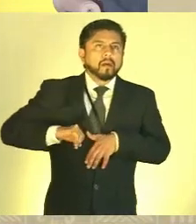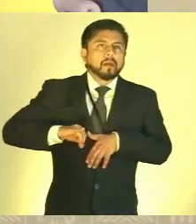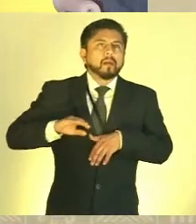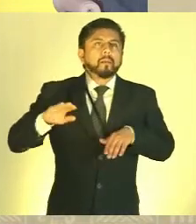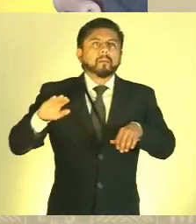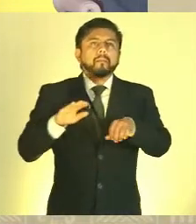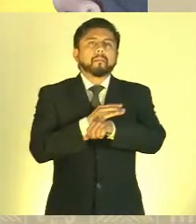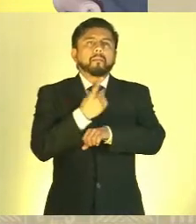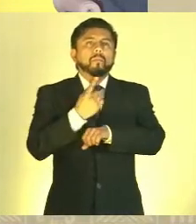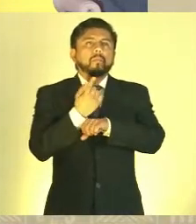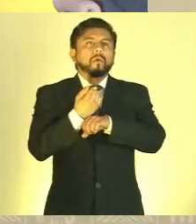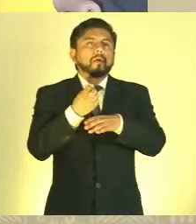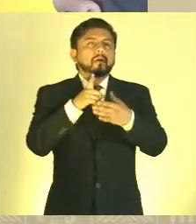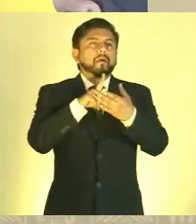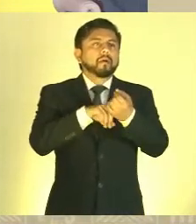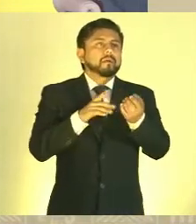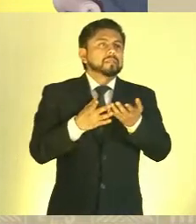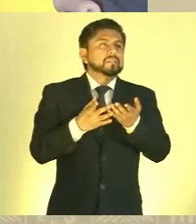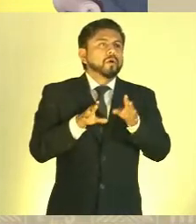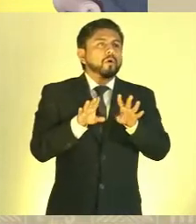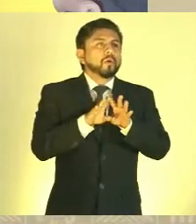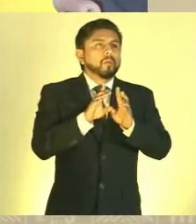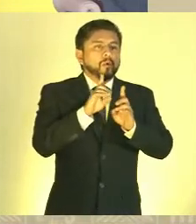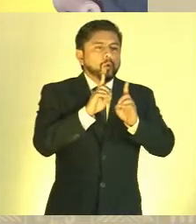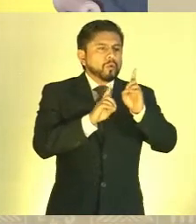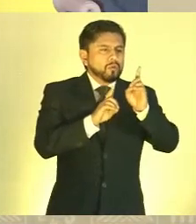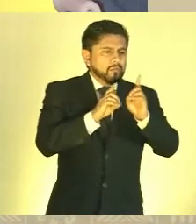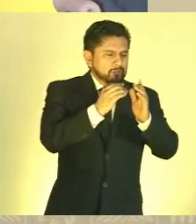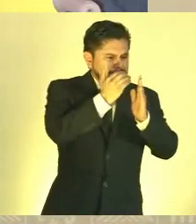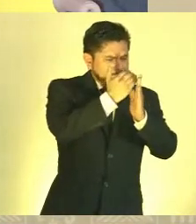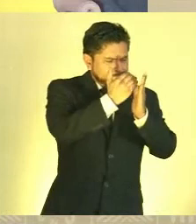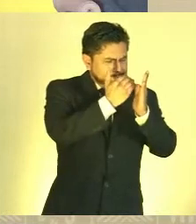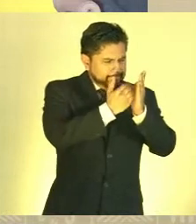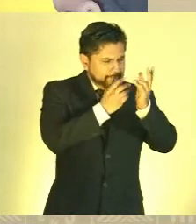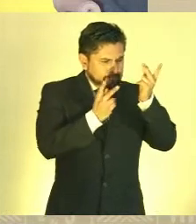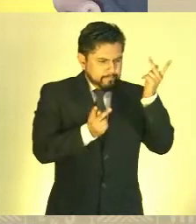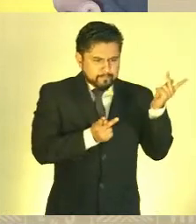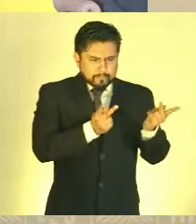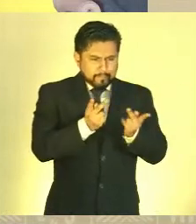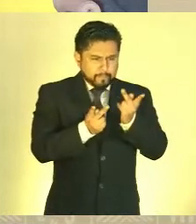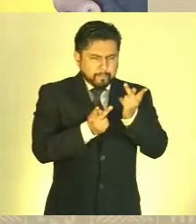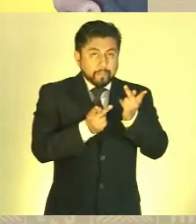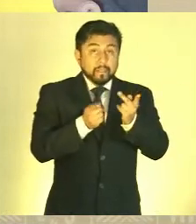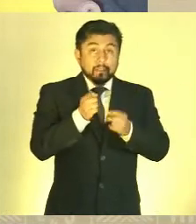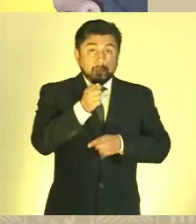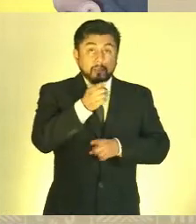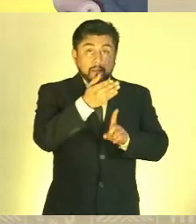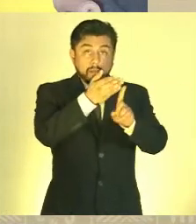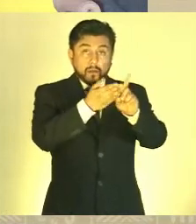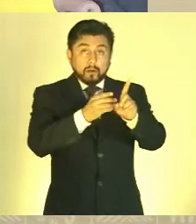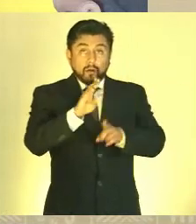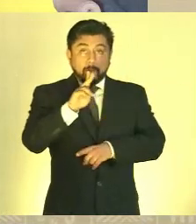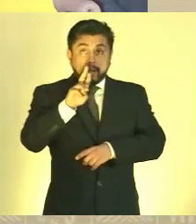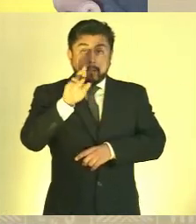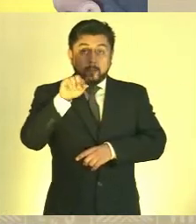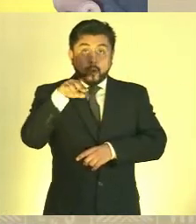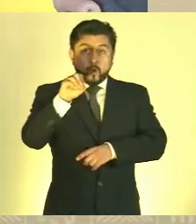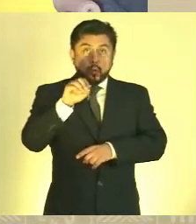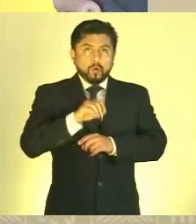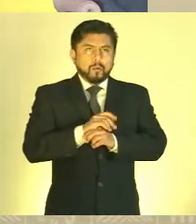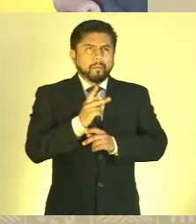cuestión, inclusive esto que decía Bruno, se pone en cuestión la existencia misma del